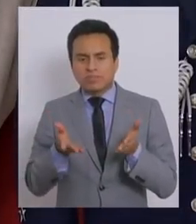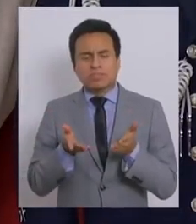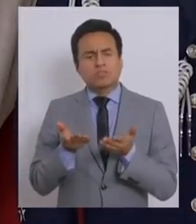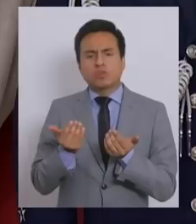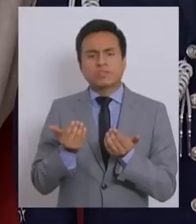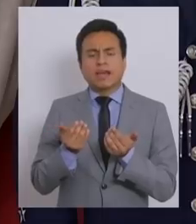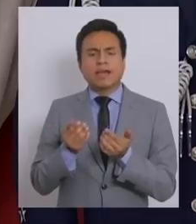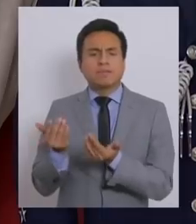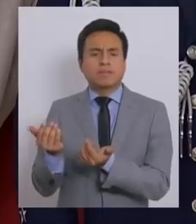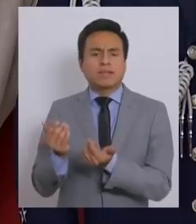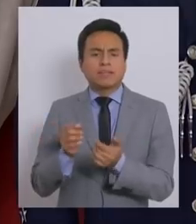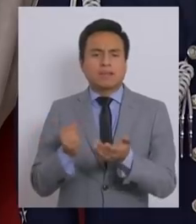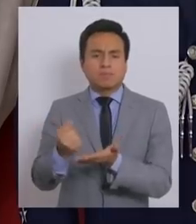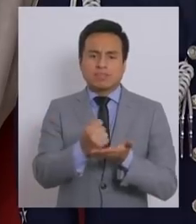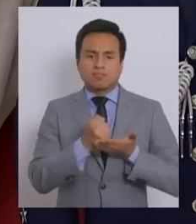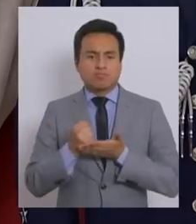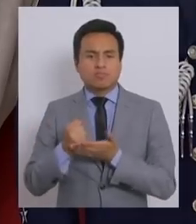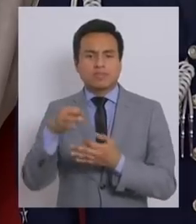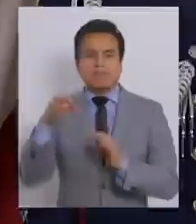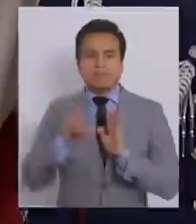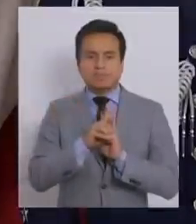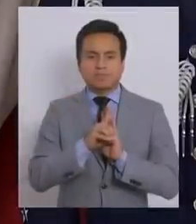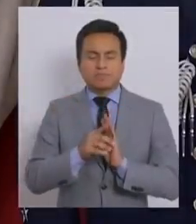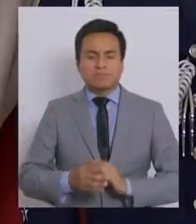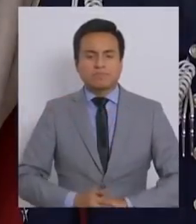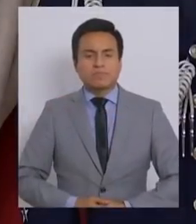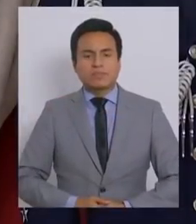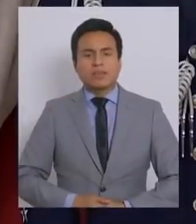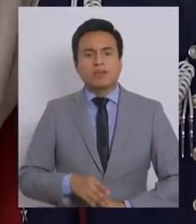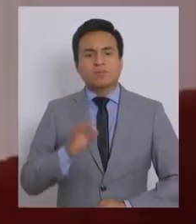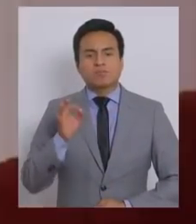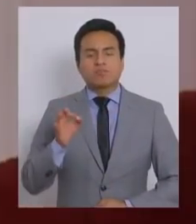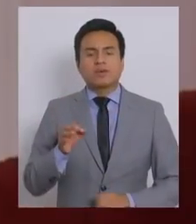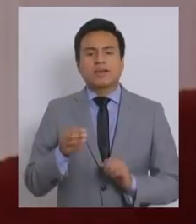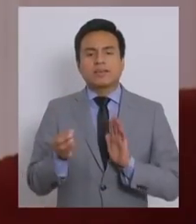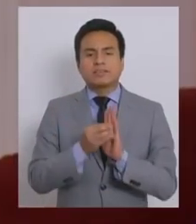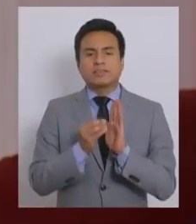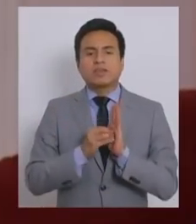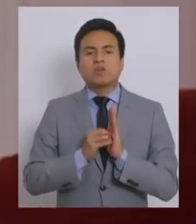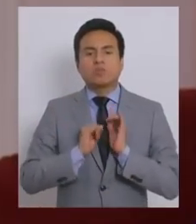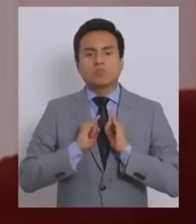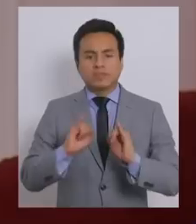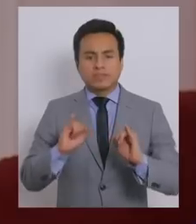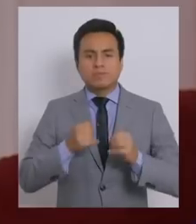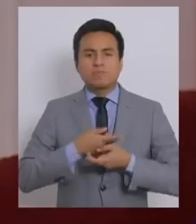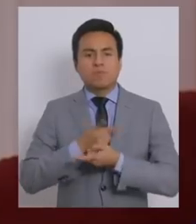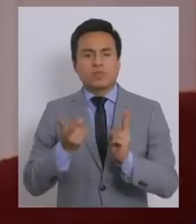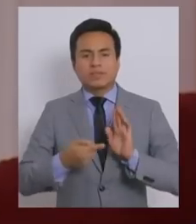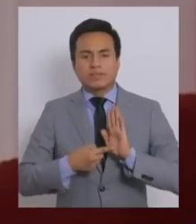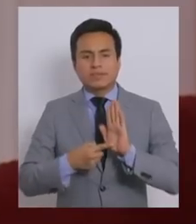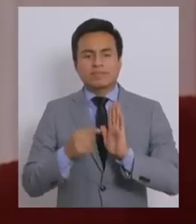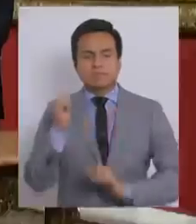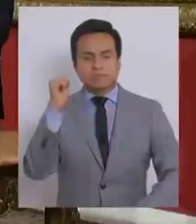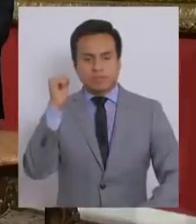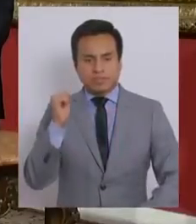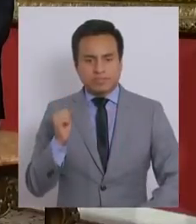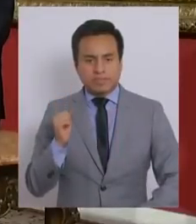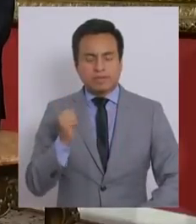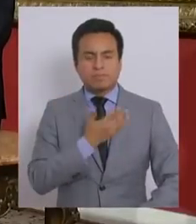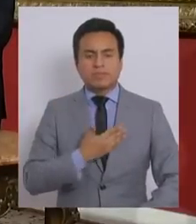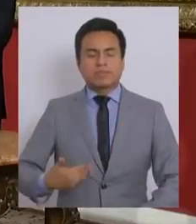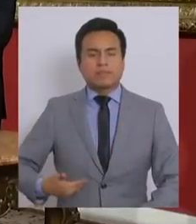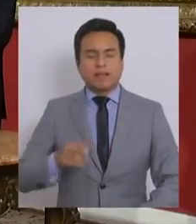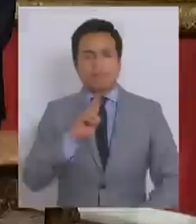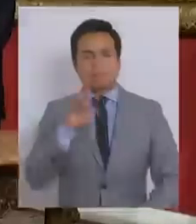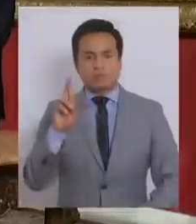total tramitación del presente decreto. Tómese razón, regístrese, comuníquese y publíquese. Sebastián Piñera Echenique, Presidente